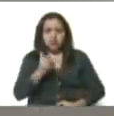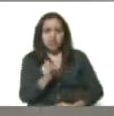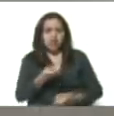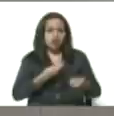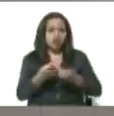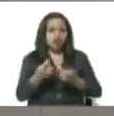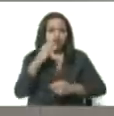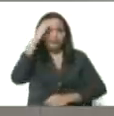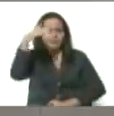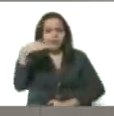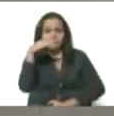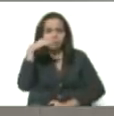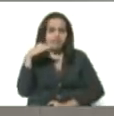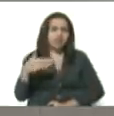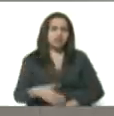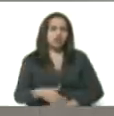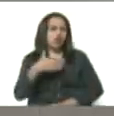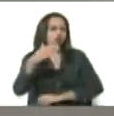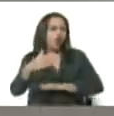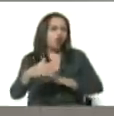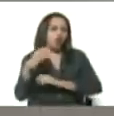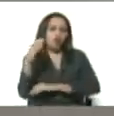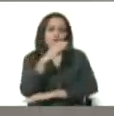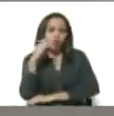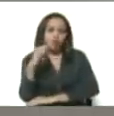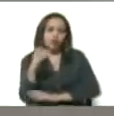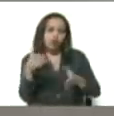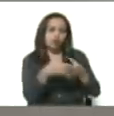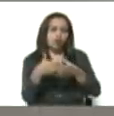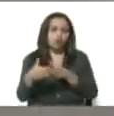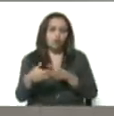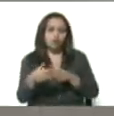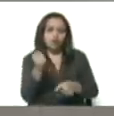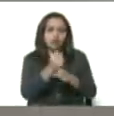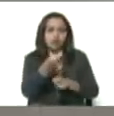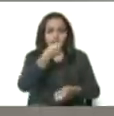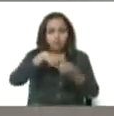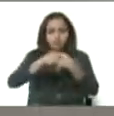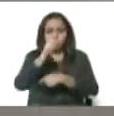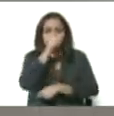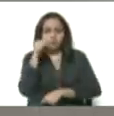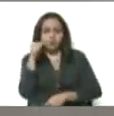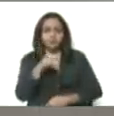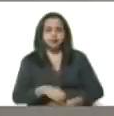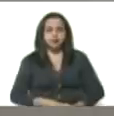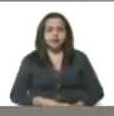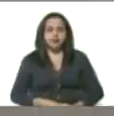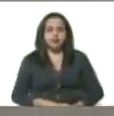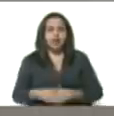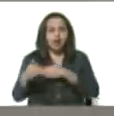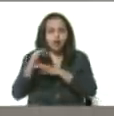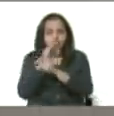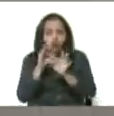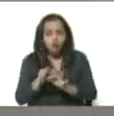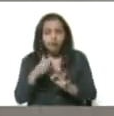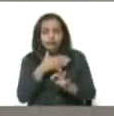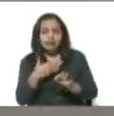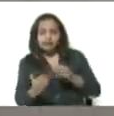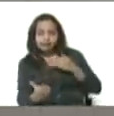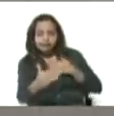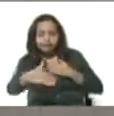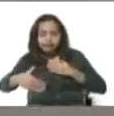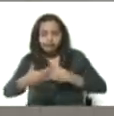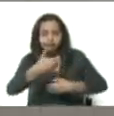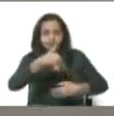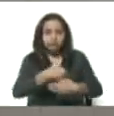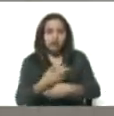paramilitares colombianos, controlado por bandas criminales de narcotraficantes, y por esa vía buscan penetrar